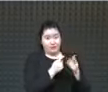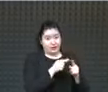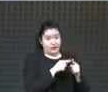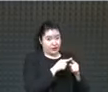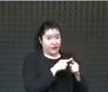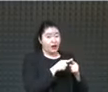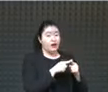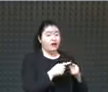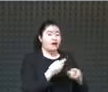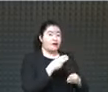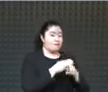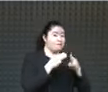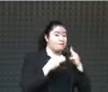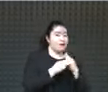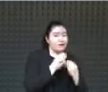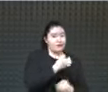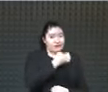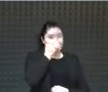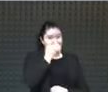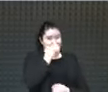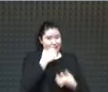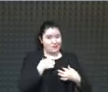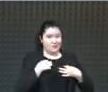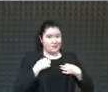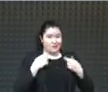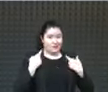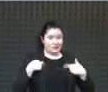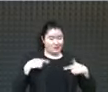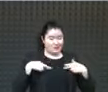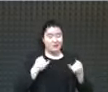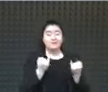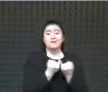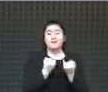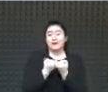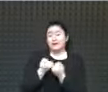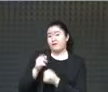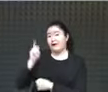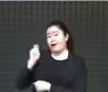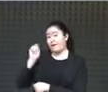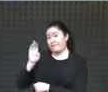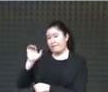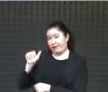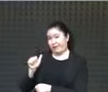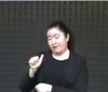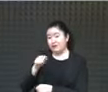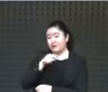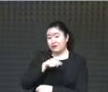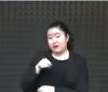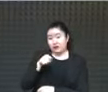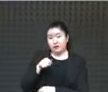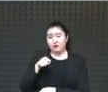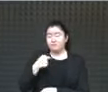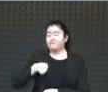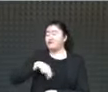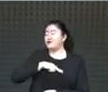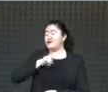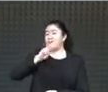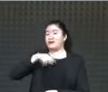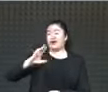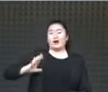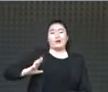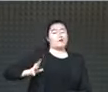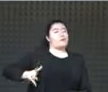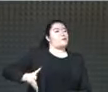Beca del Bienestar para Niñas y Niños. Estamos muy orgullosos que es una beca que se da solamente en la